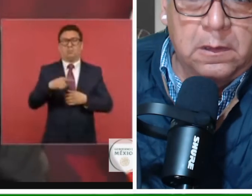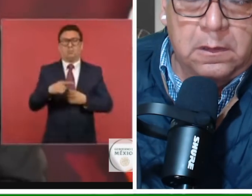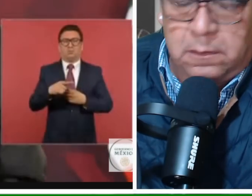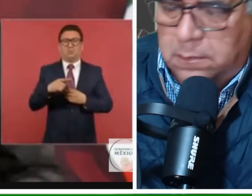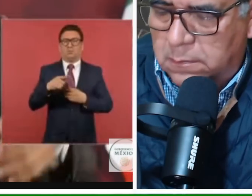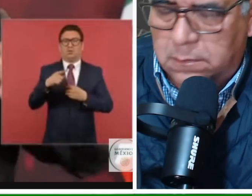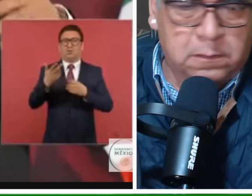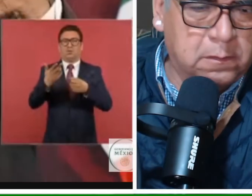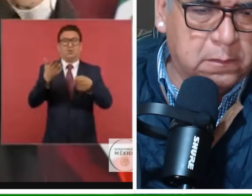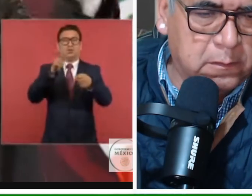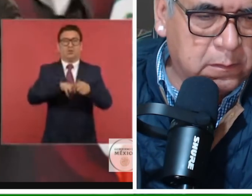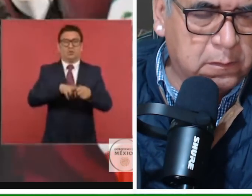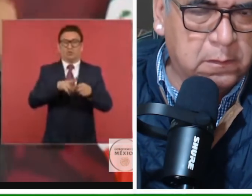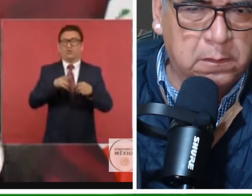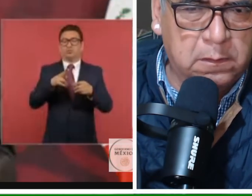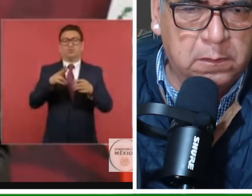hospitales,